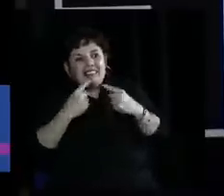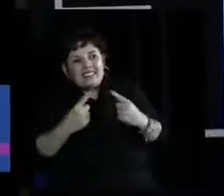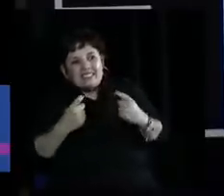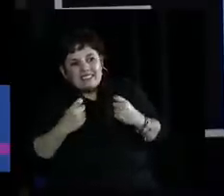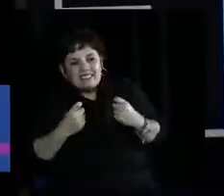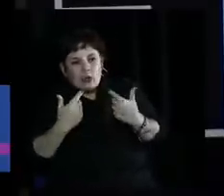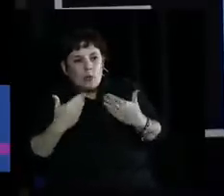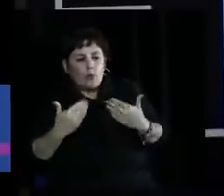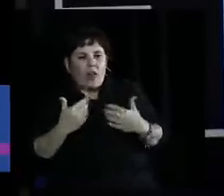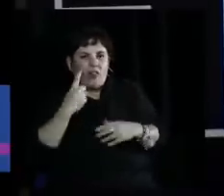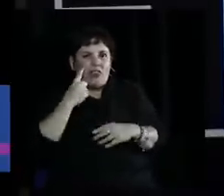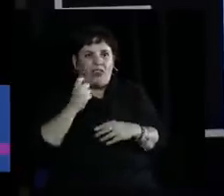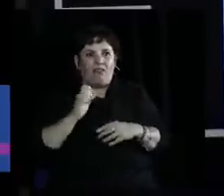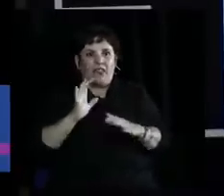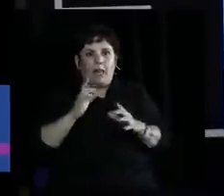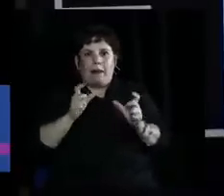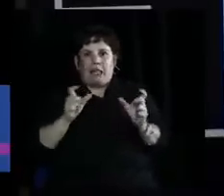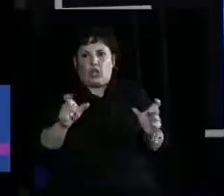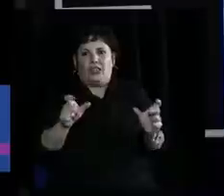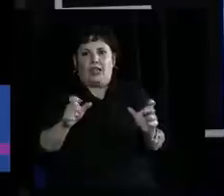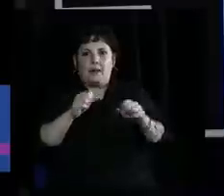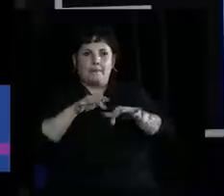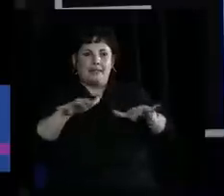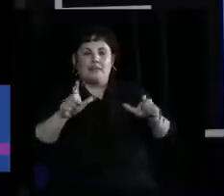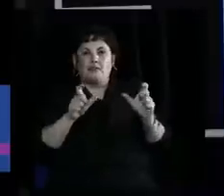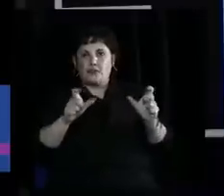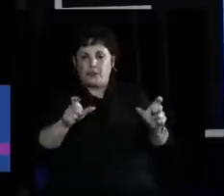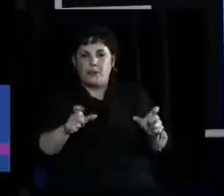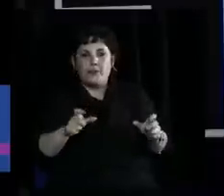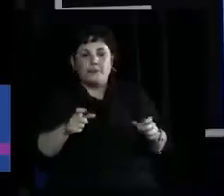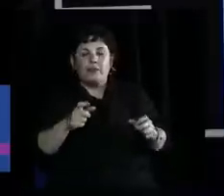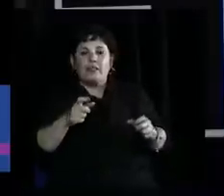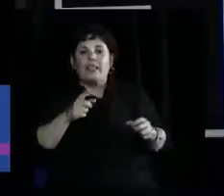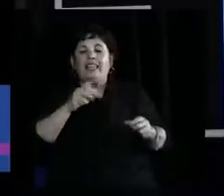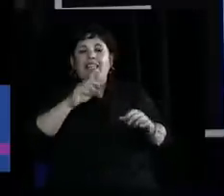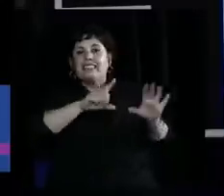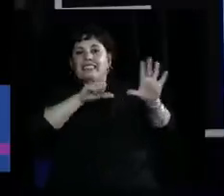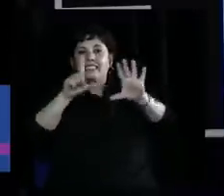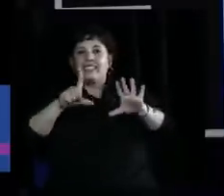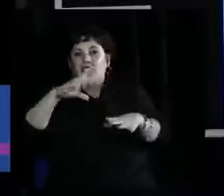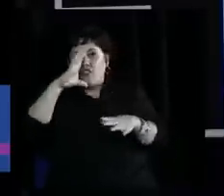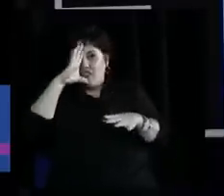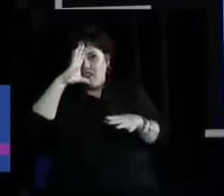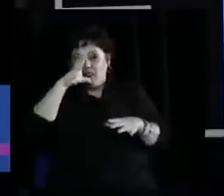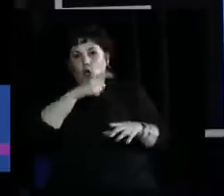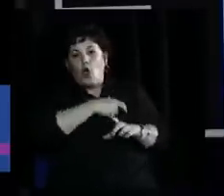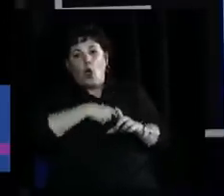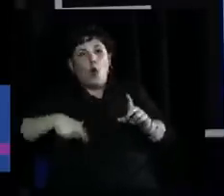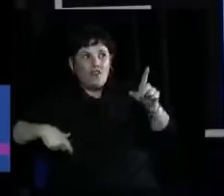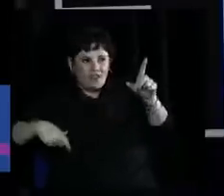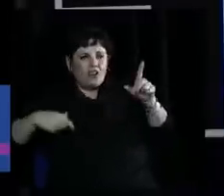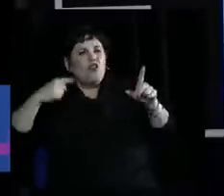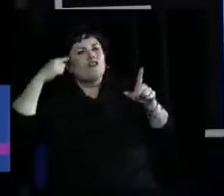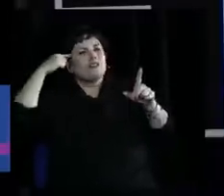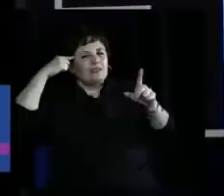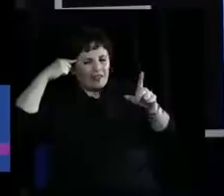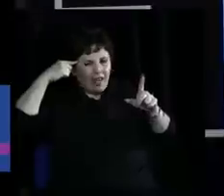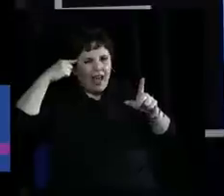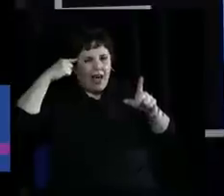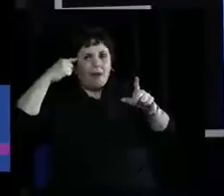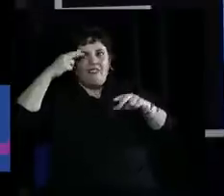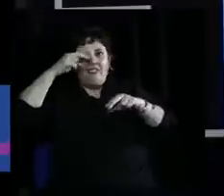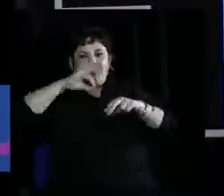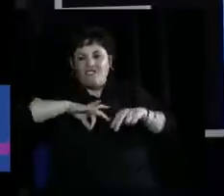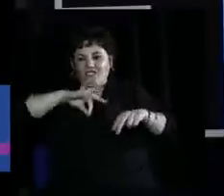para contener la propagación del virus. Desde el 7 de febrero el gobierno sabía que la propagación de